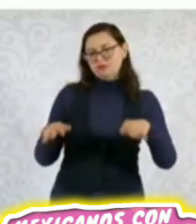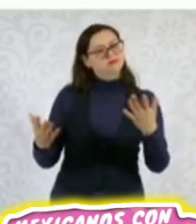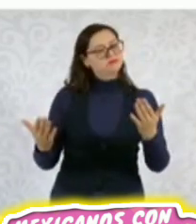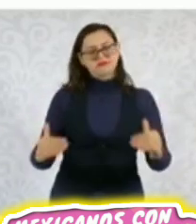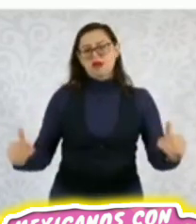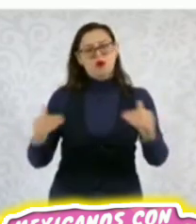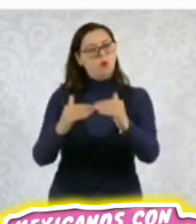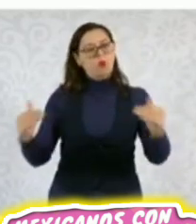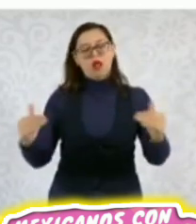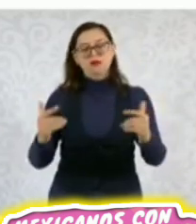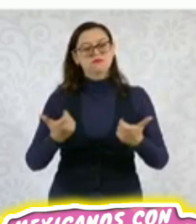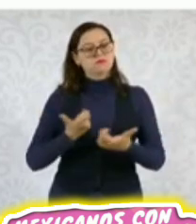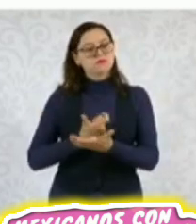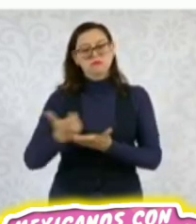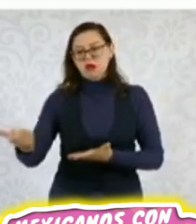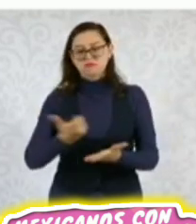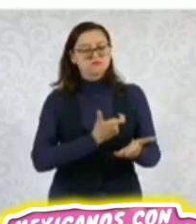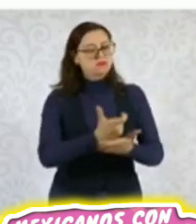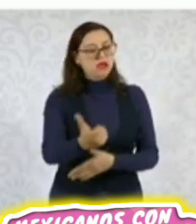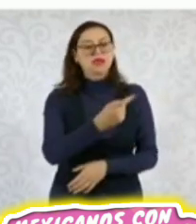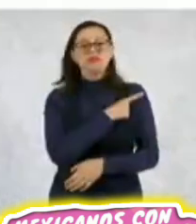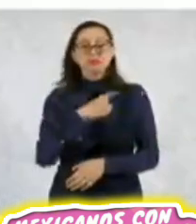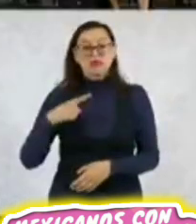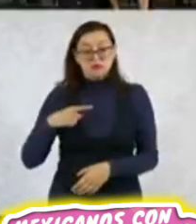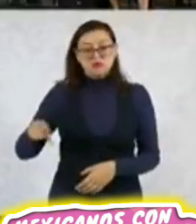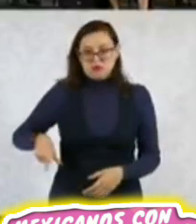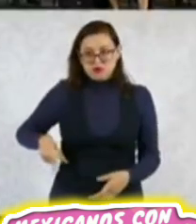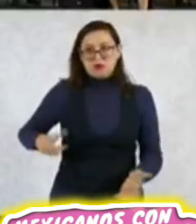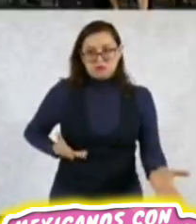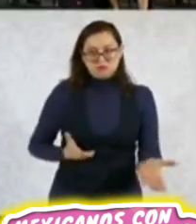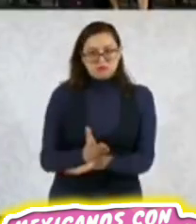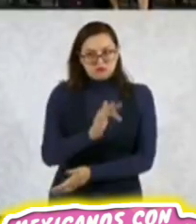una obligación del Estado erradicar esta brecha salarial. Siguiente.